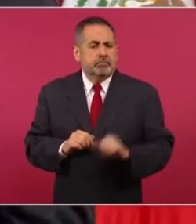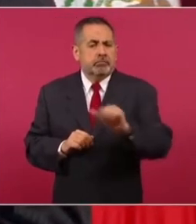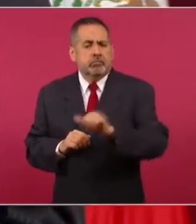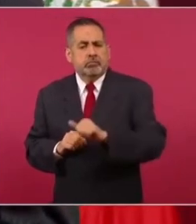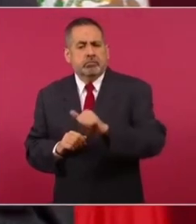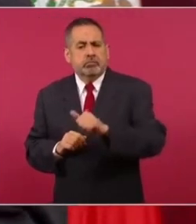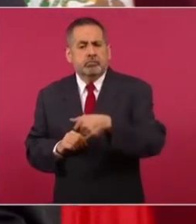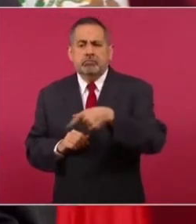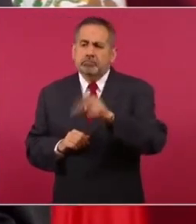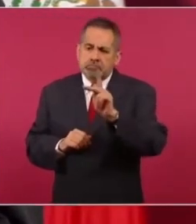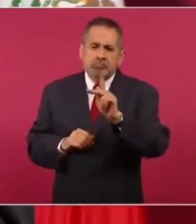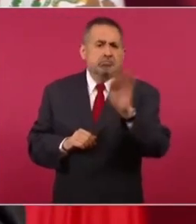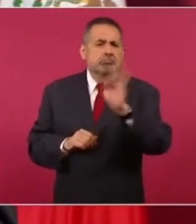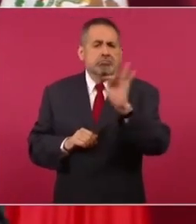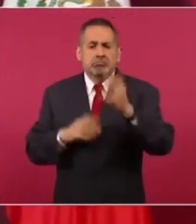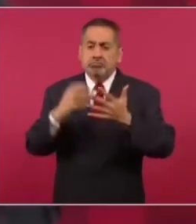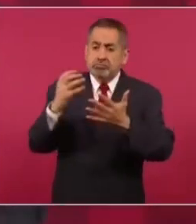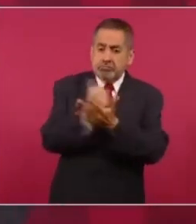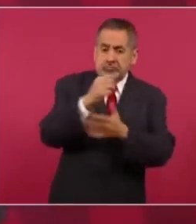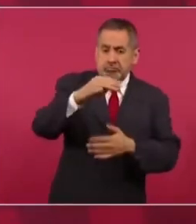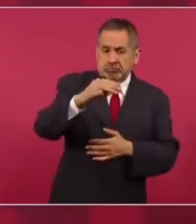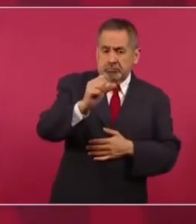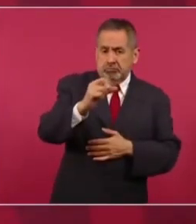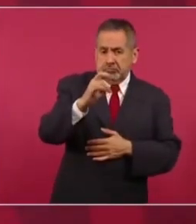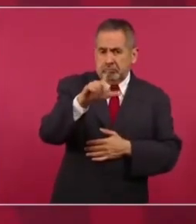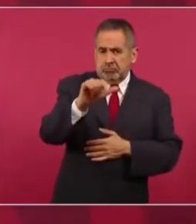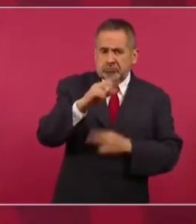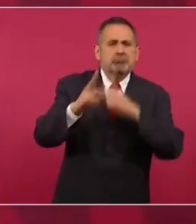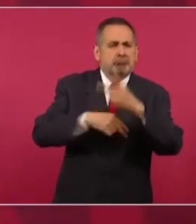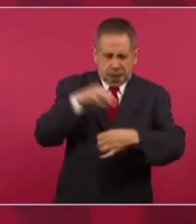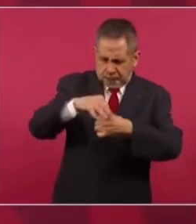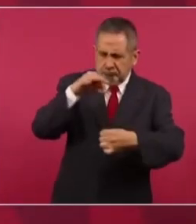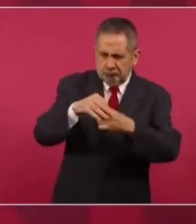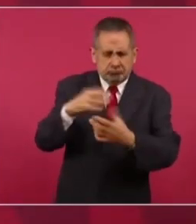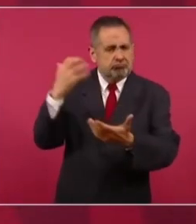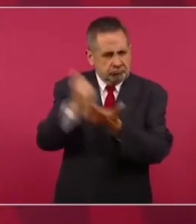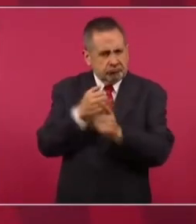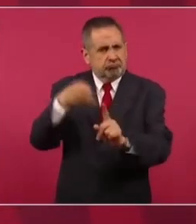pero si gana Marcelo, voy a votar por Marcelo.